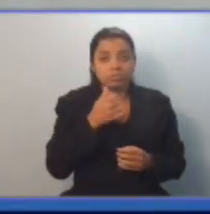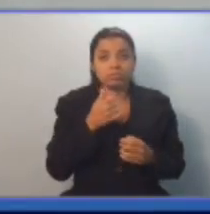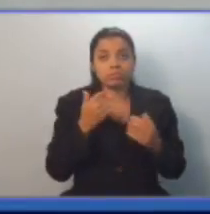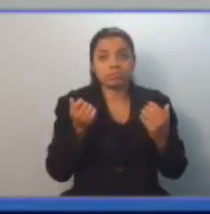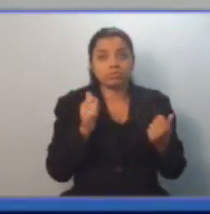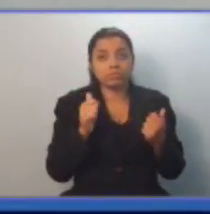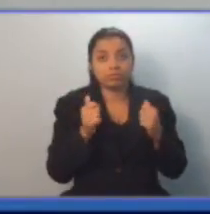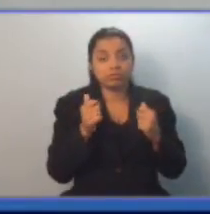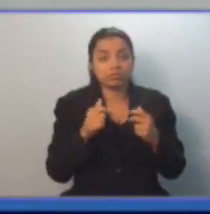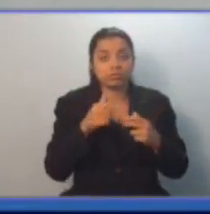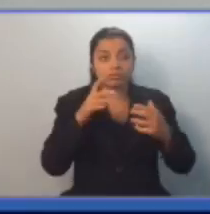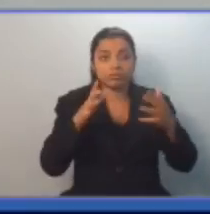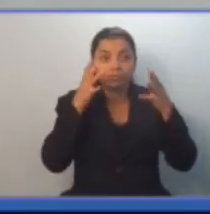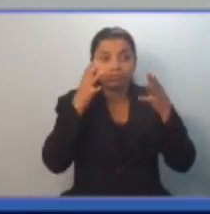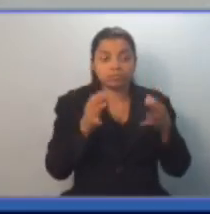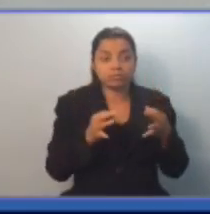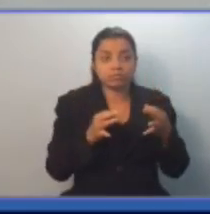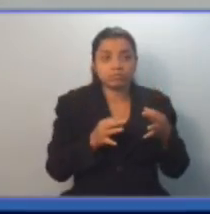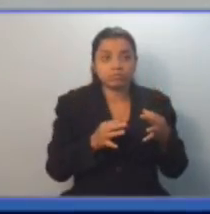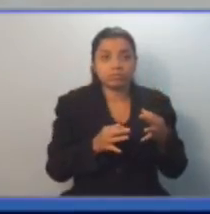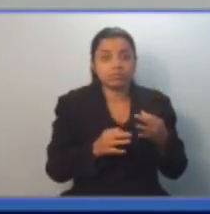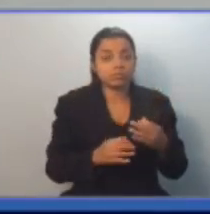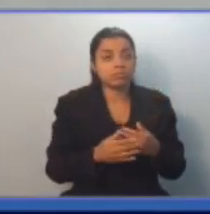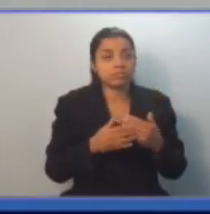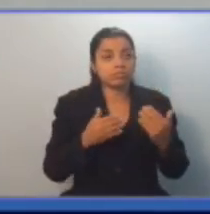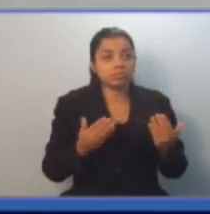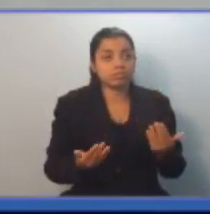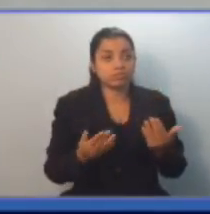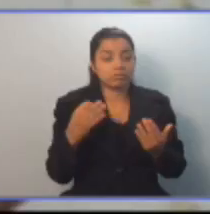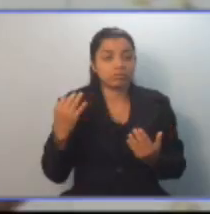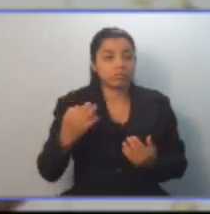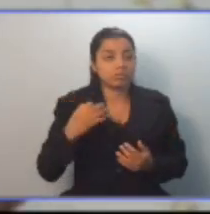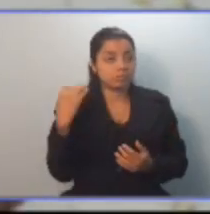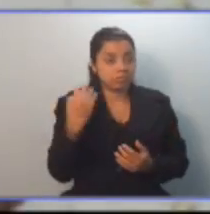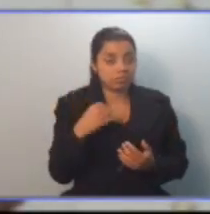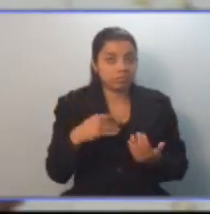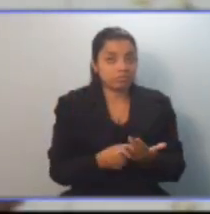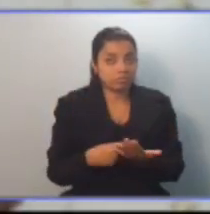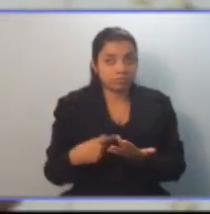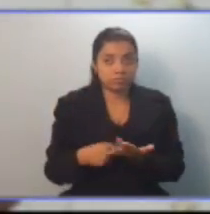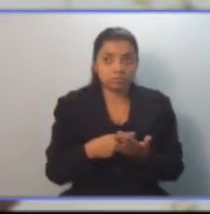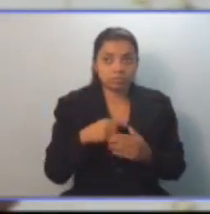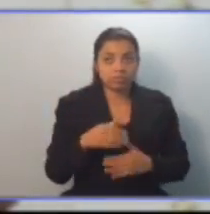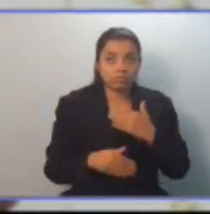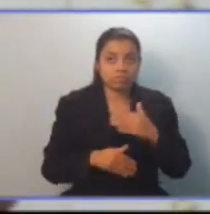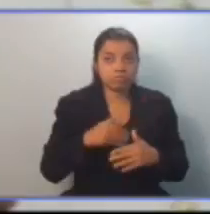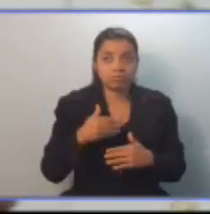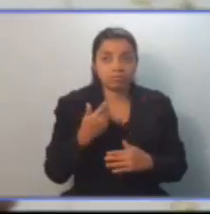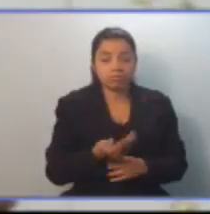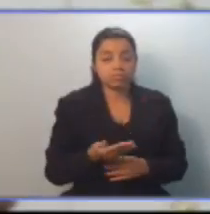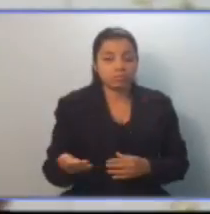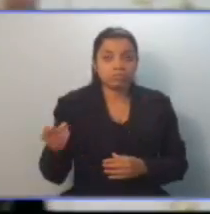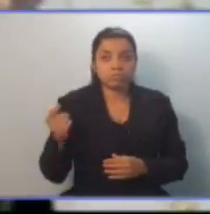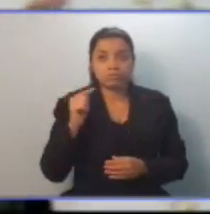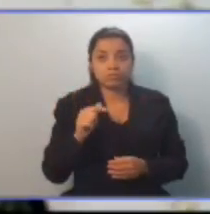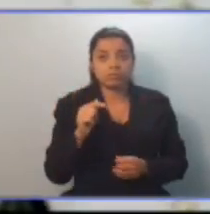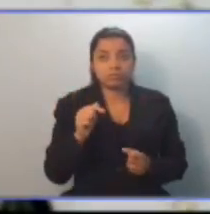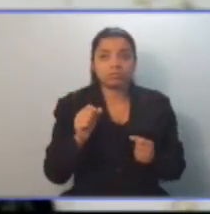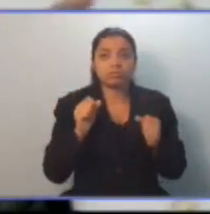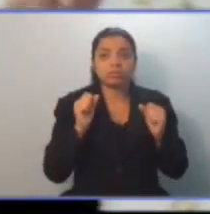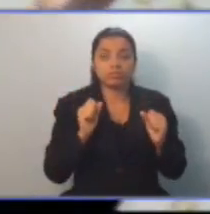contrastando la sentencia que se ha dado con la demanda y lo discutido en el proceso, si hay algo que escapa de eso y se